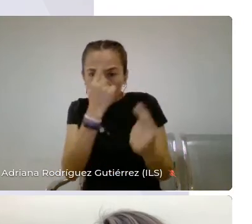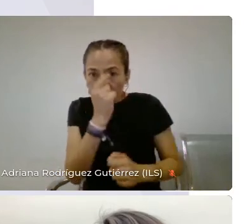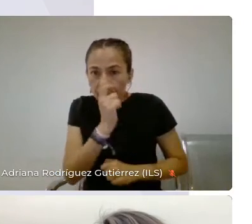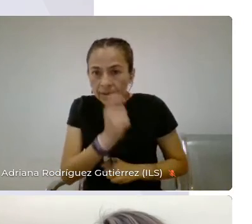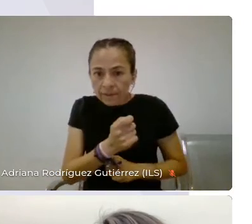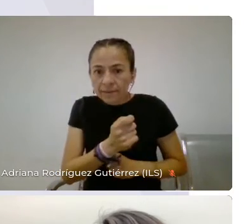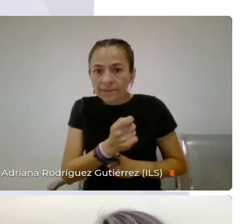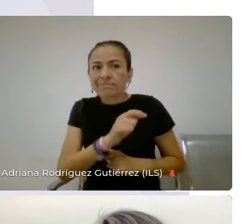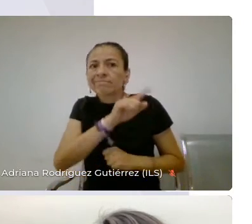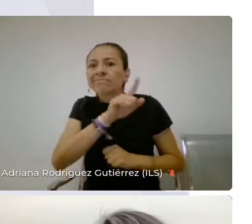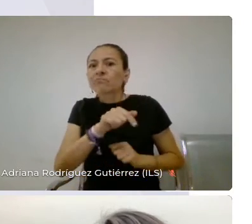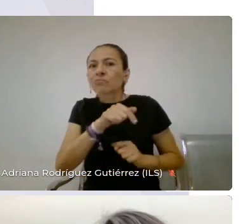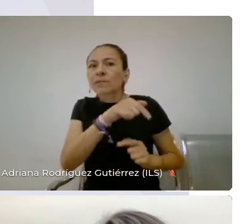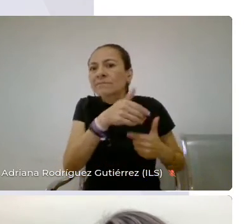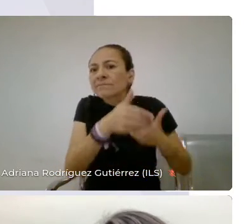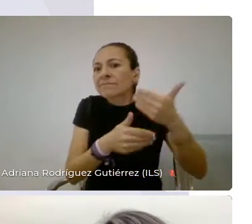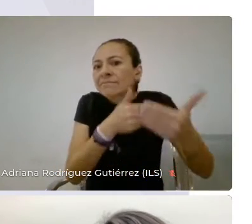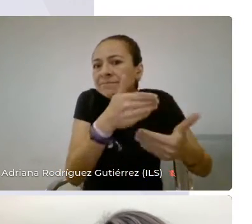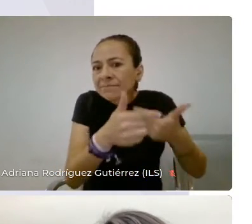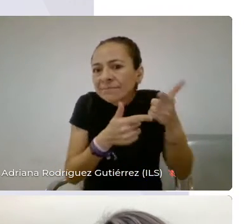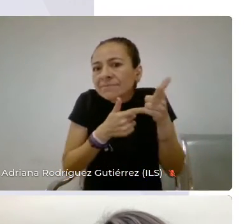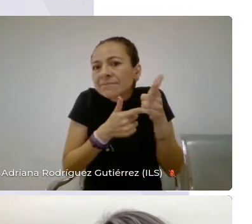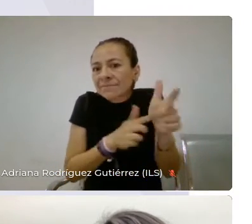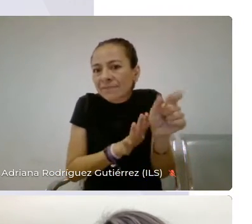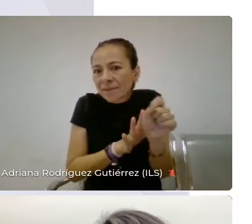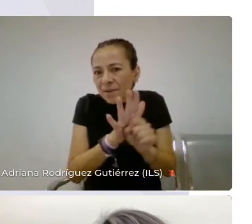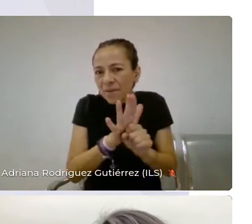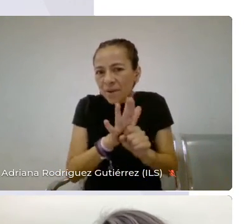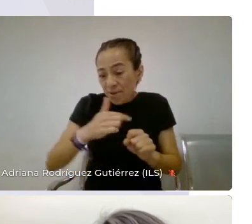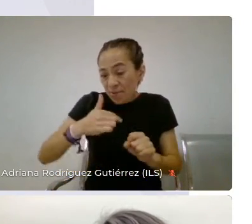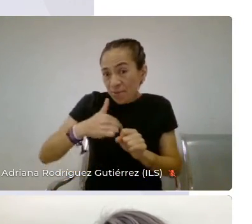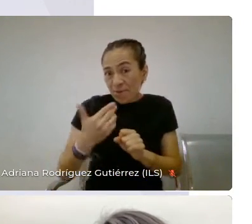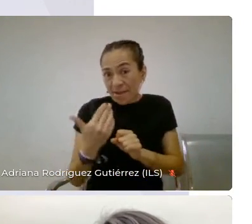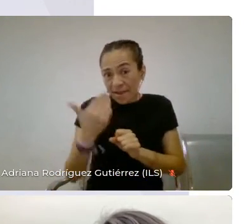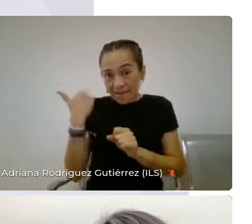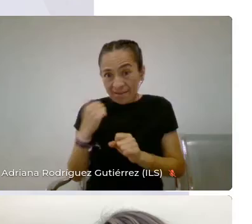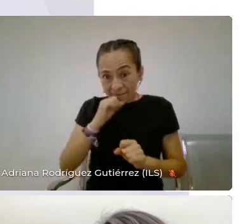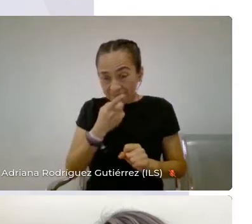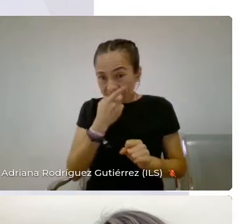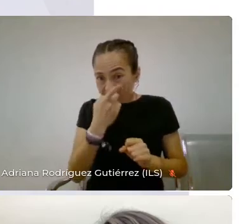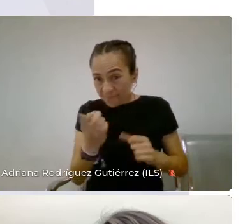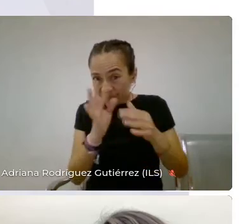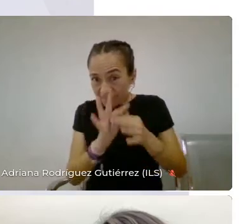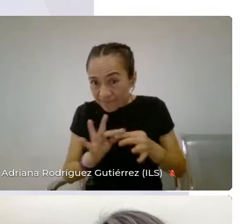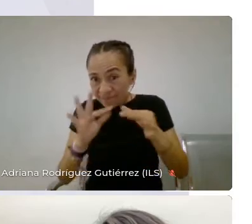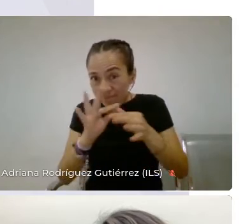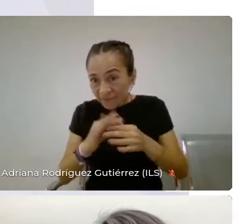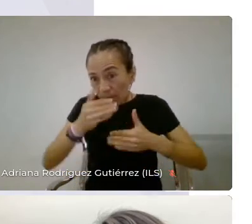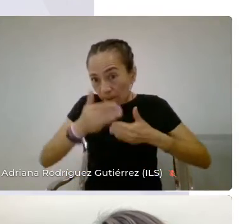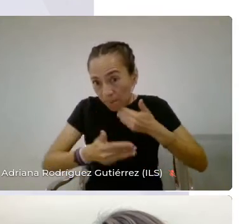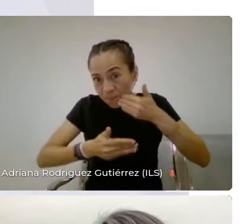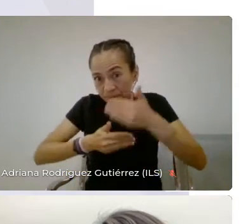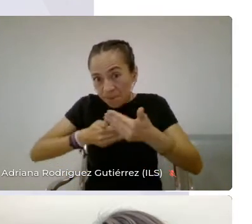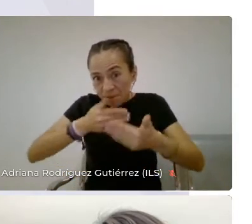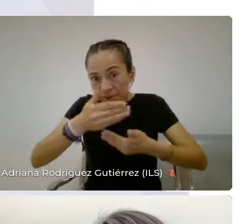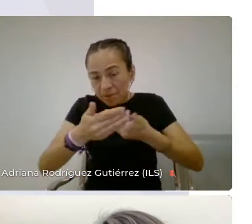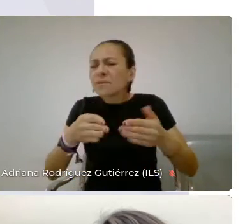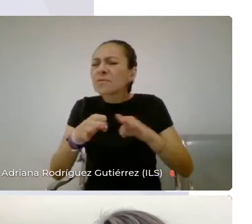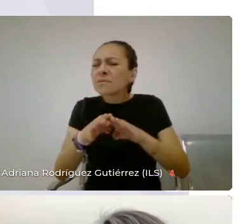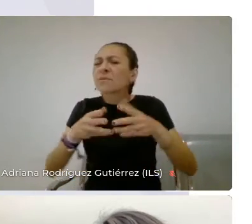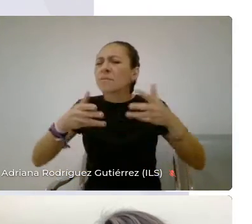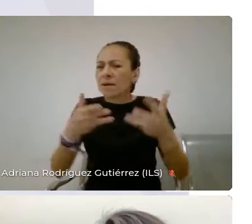eso además del proceso que hablamos ahorita, que les mostré ahorita, también cada uno de esos grupos generó como un propio manifiesto,